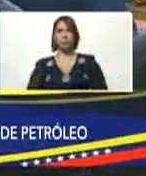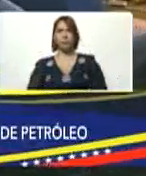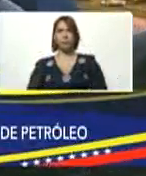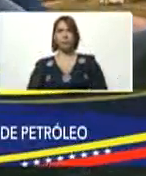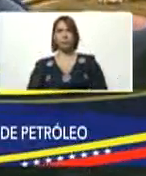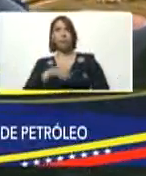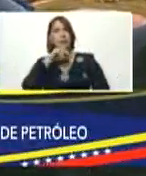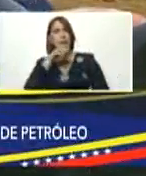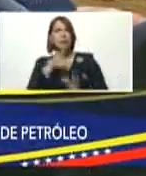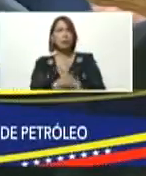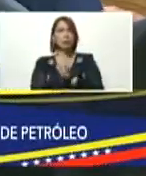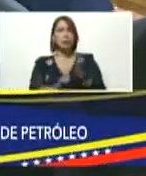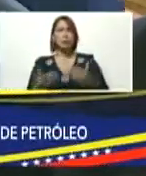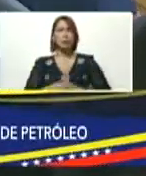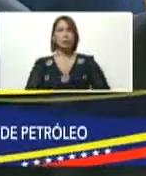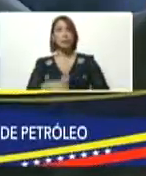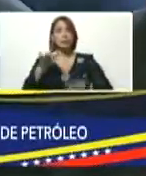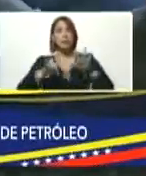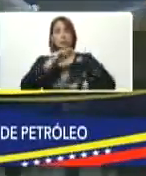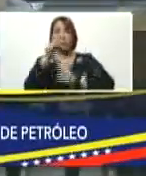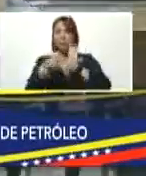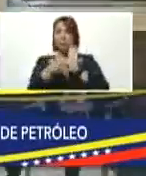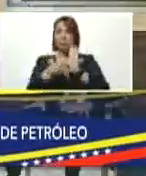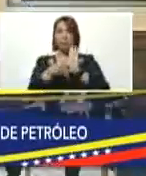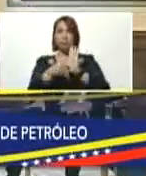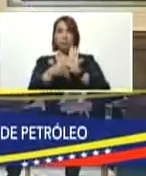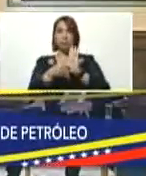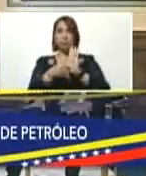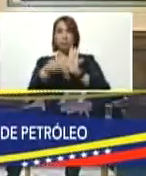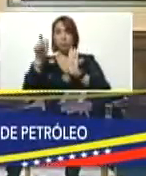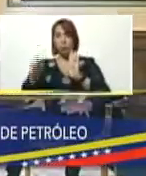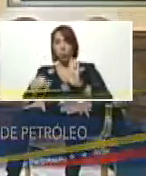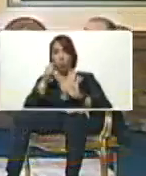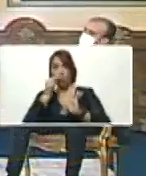Habla el secretario general Mohamed Markindo